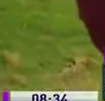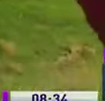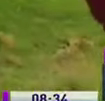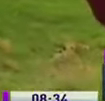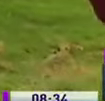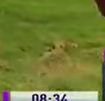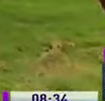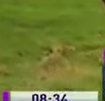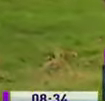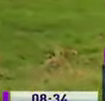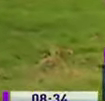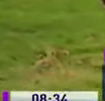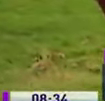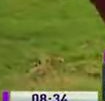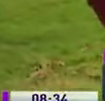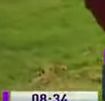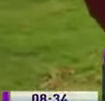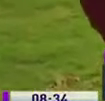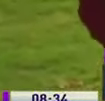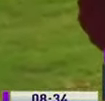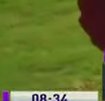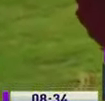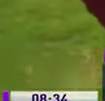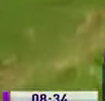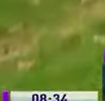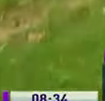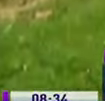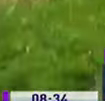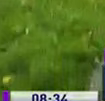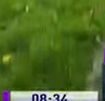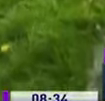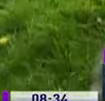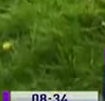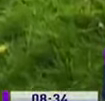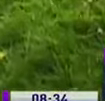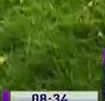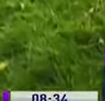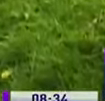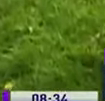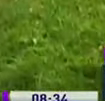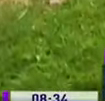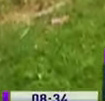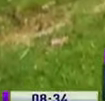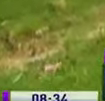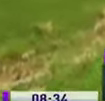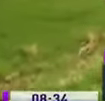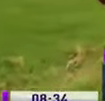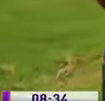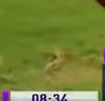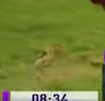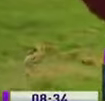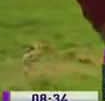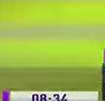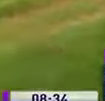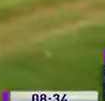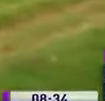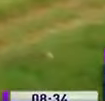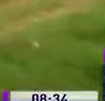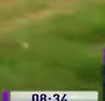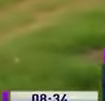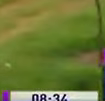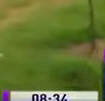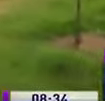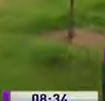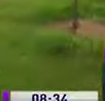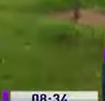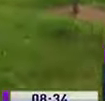problemas. Ordenanza 48, sí. Solicita que todos los pelos deben estar correctamente encadenados. Ah, así es, no, eso sí, tiene mucha razón. No tenga la bondad de